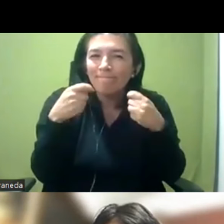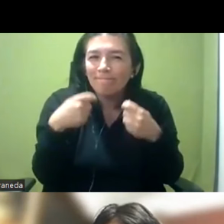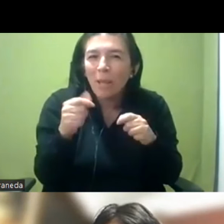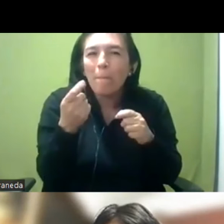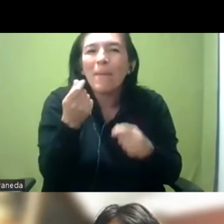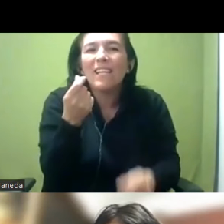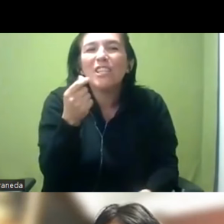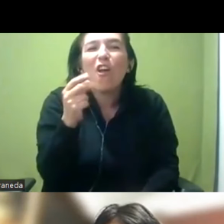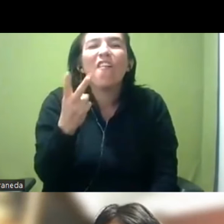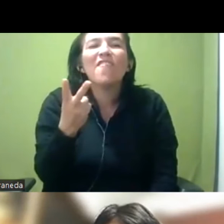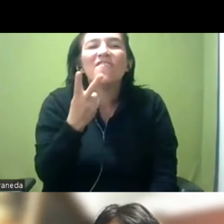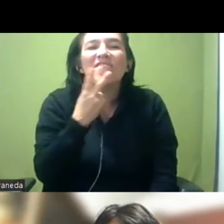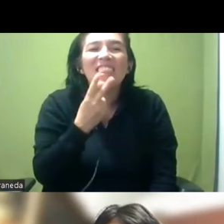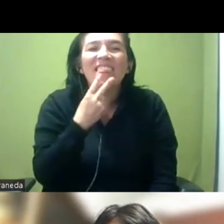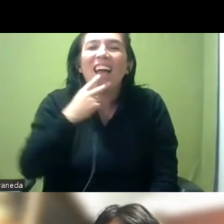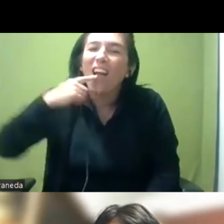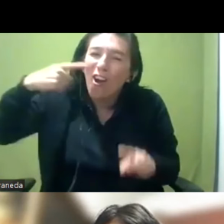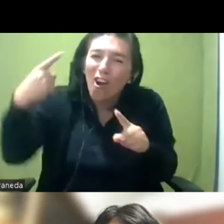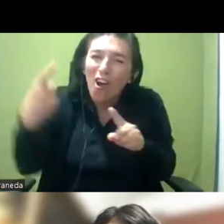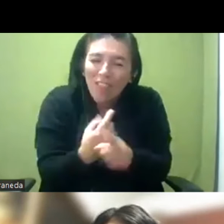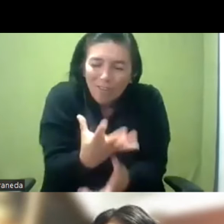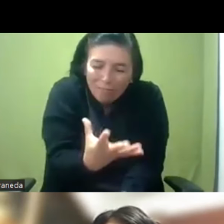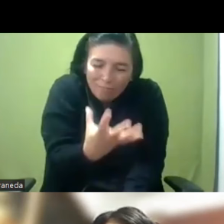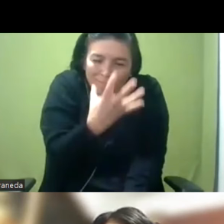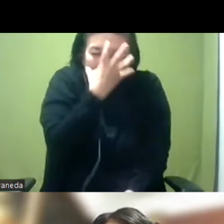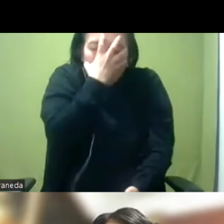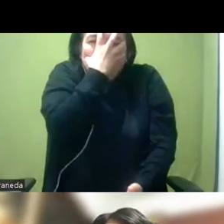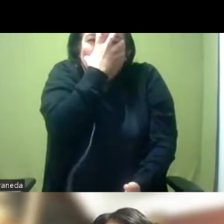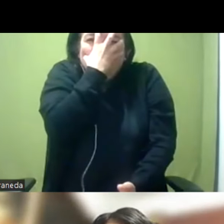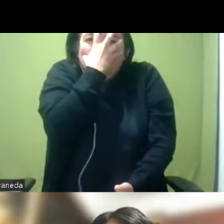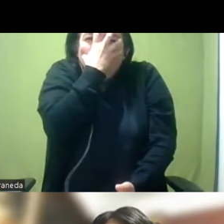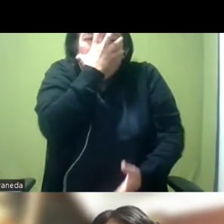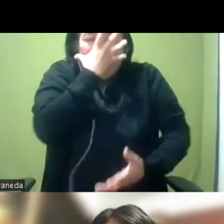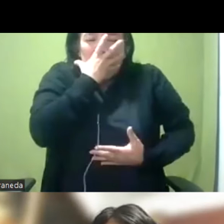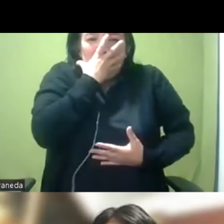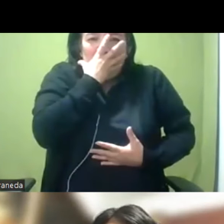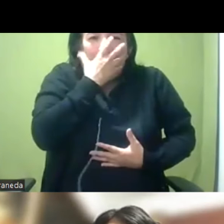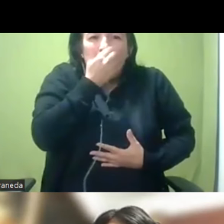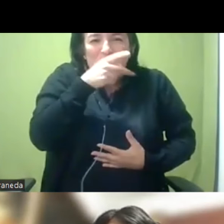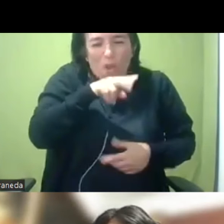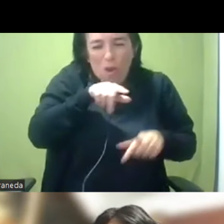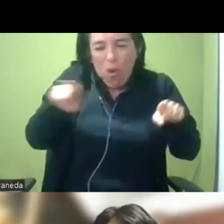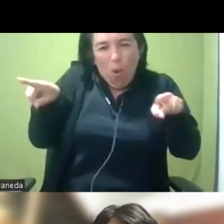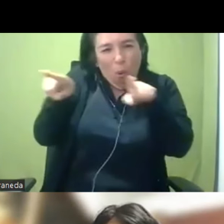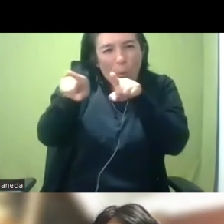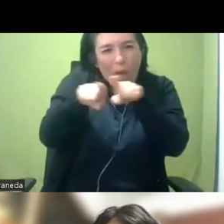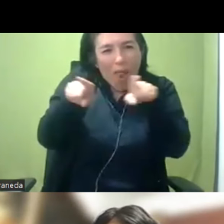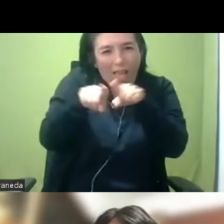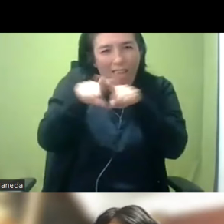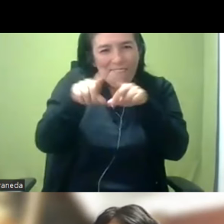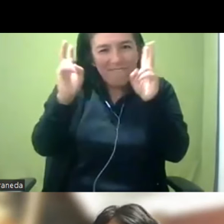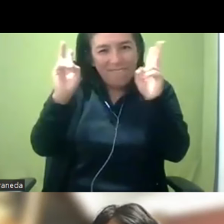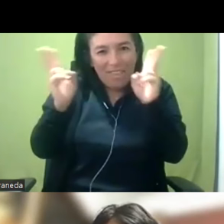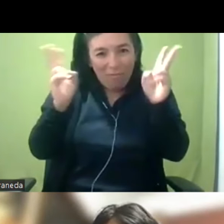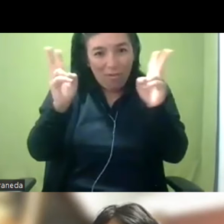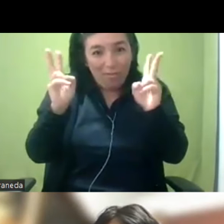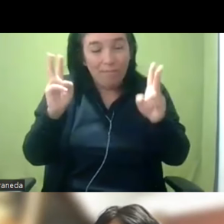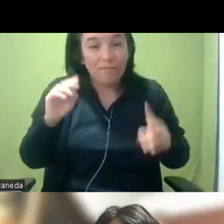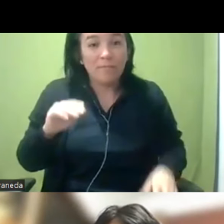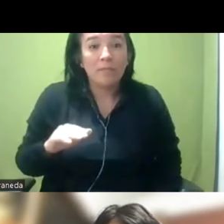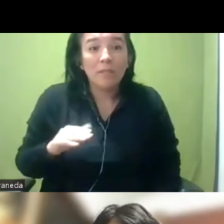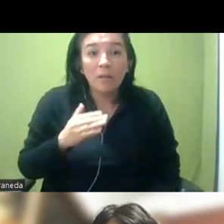la vida de alguna manera, hacerlo más cercano a un ser vivo. Y respecto a la pregunta de